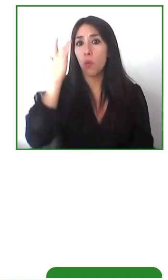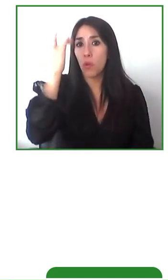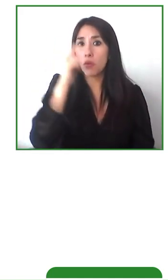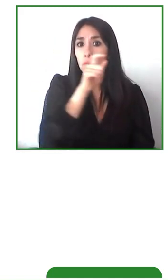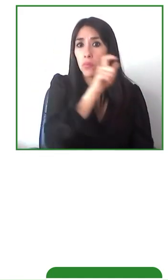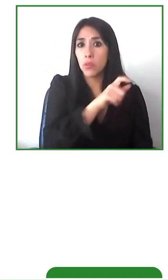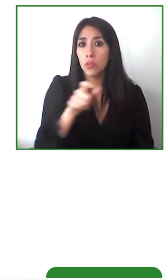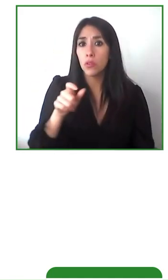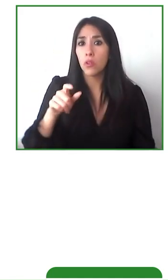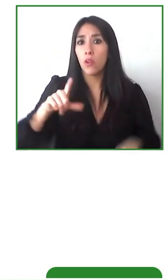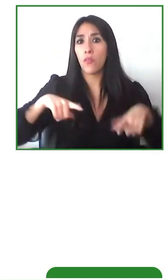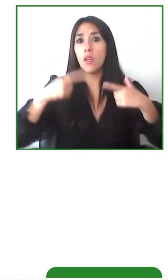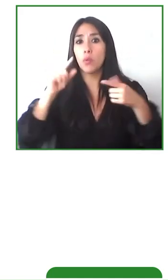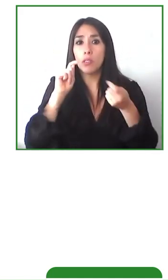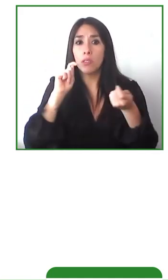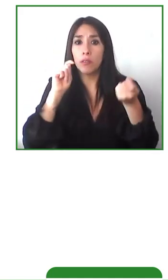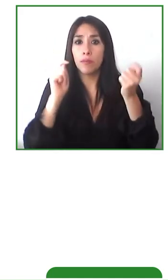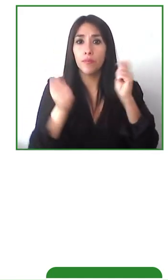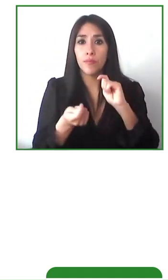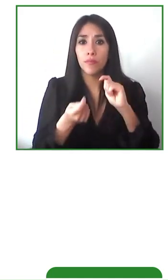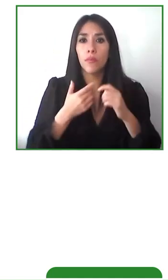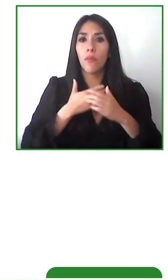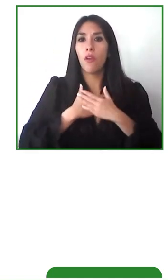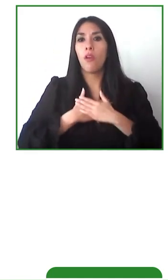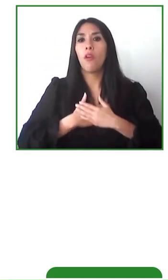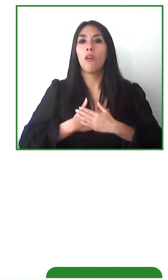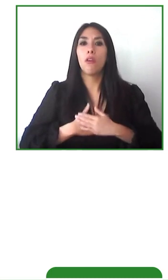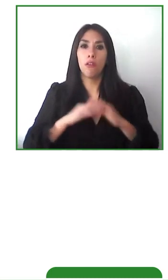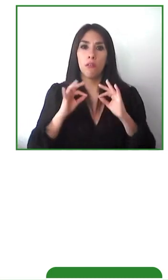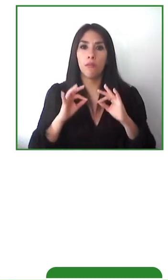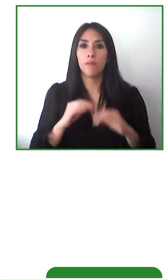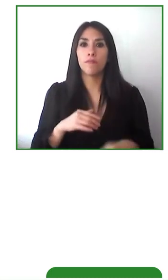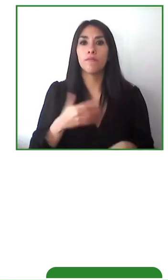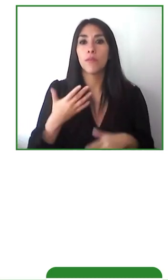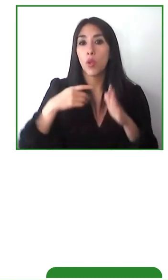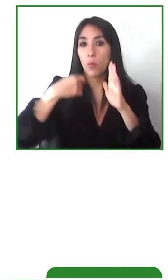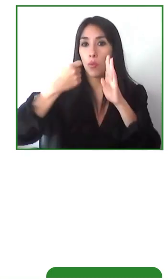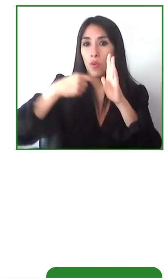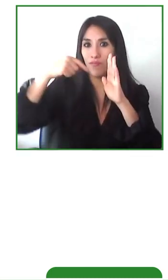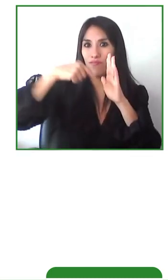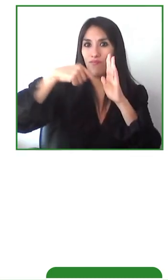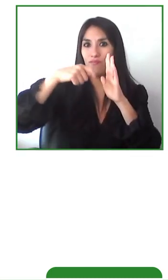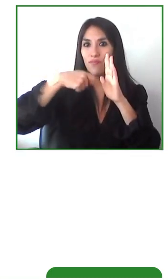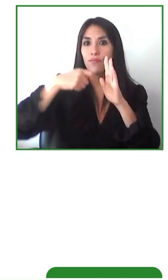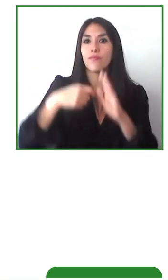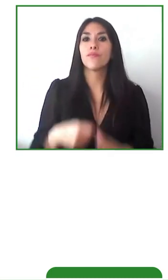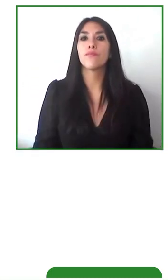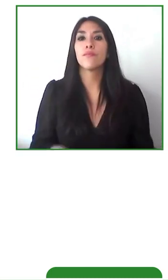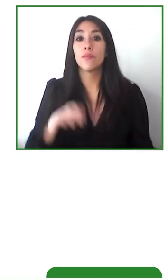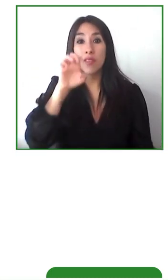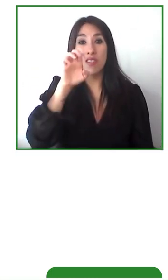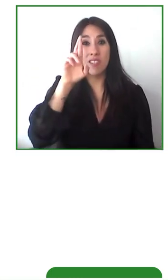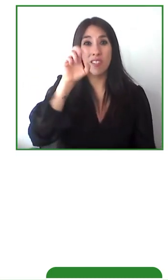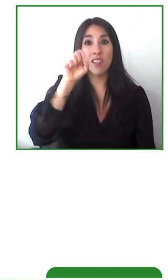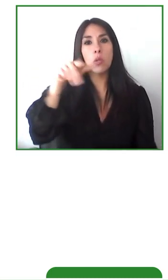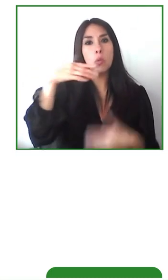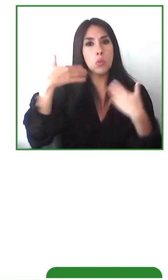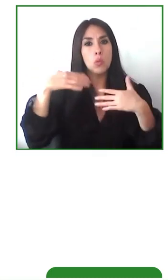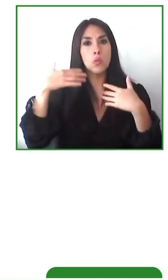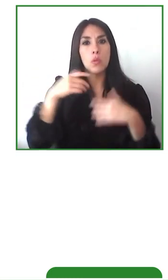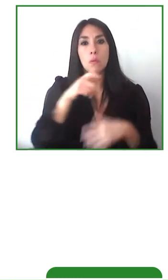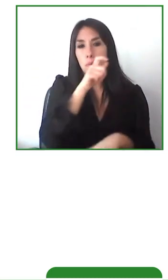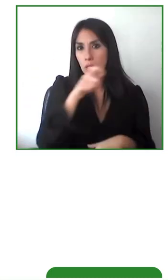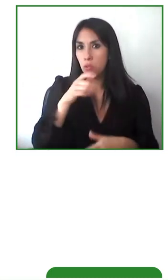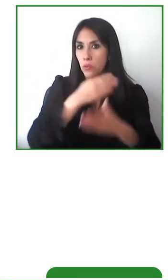proyecto de Fundación Eres es increíble, el que personas con una discapacidad severa puedan disfrutar de la